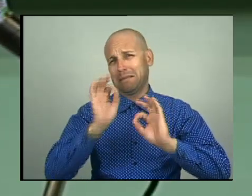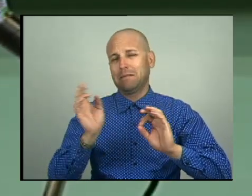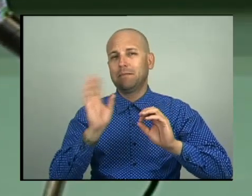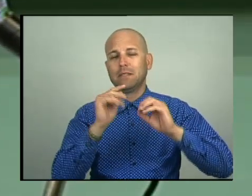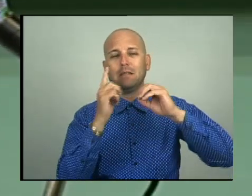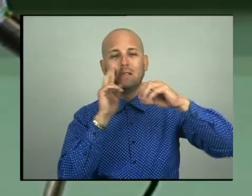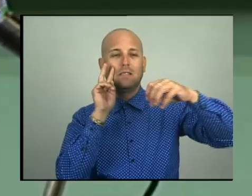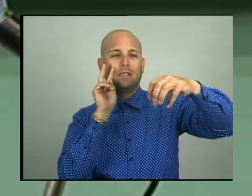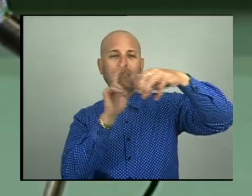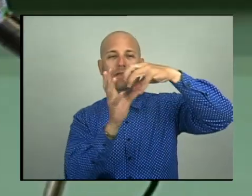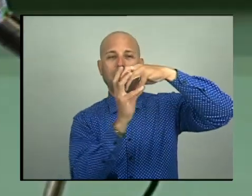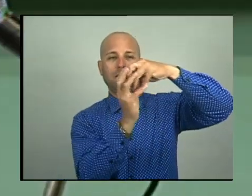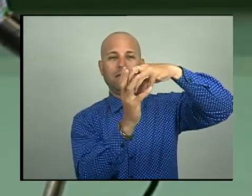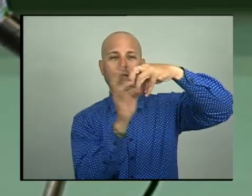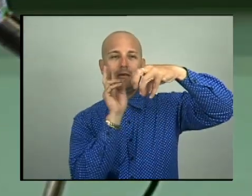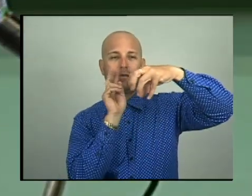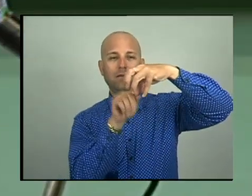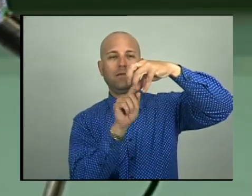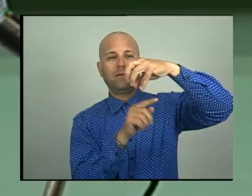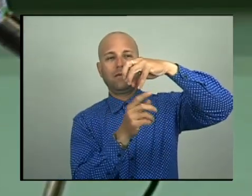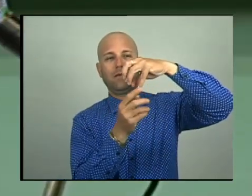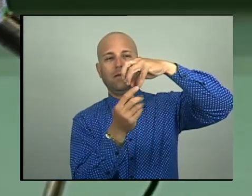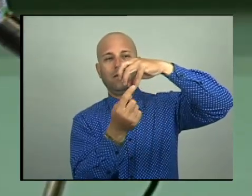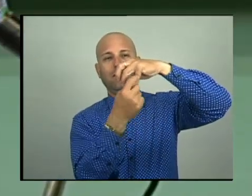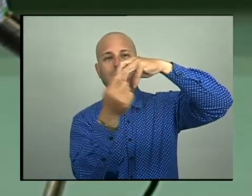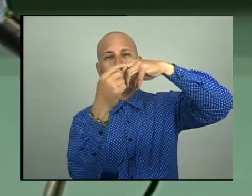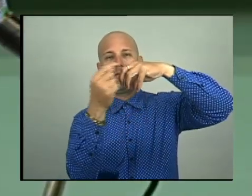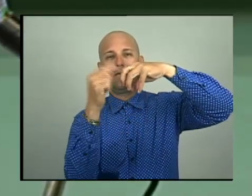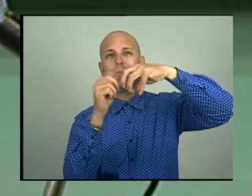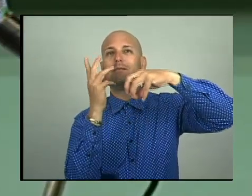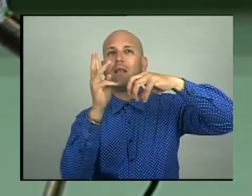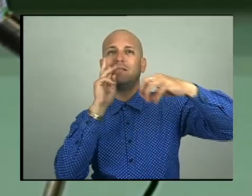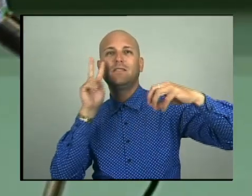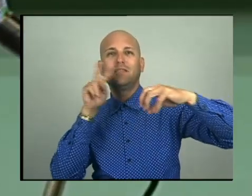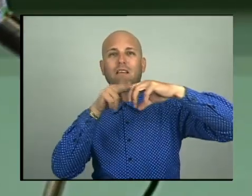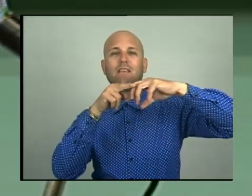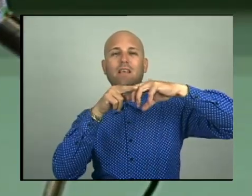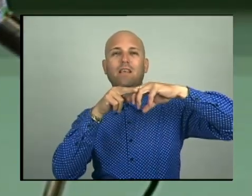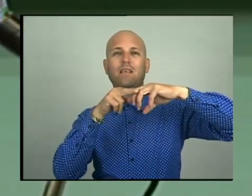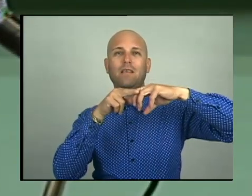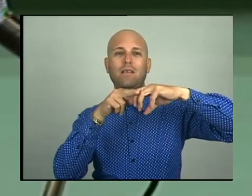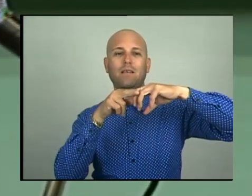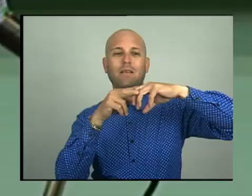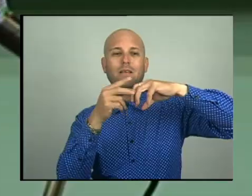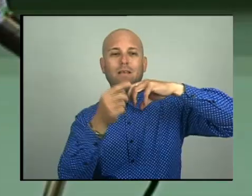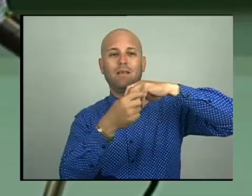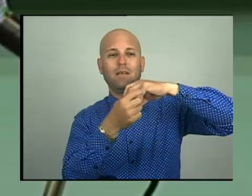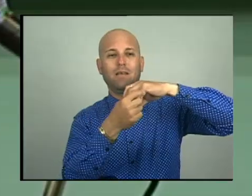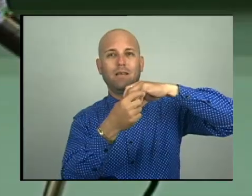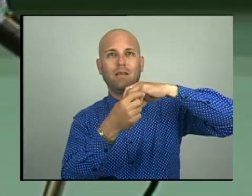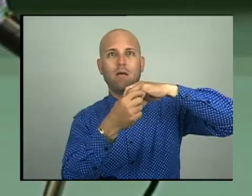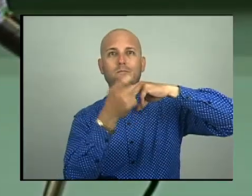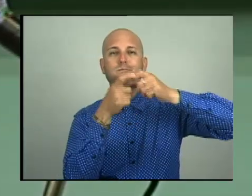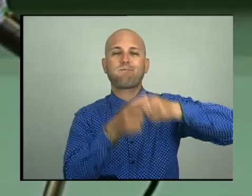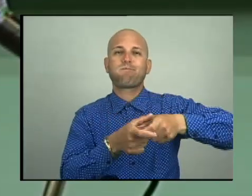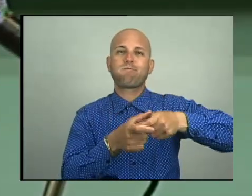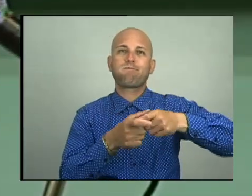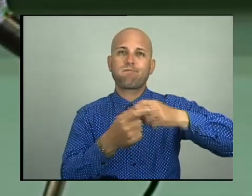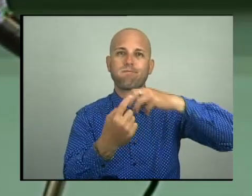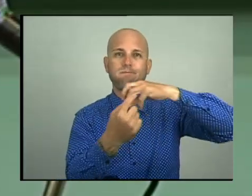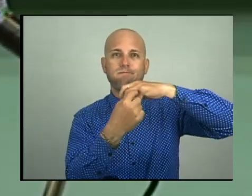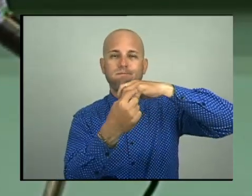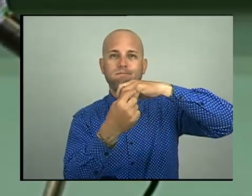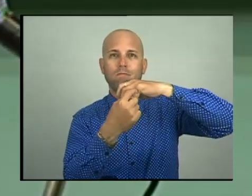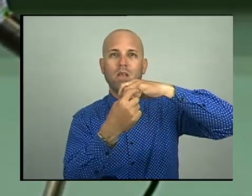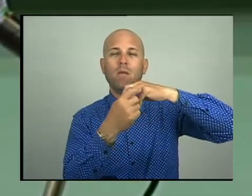aorta y la cava en ese corte. Y habitualmente la pulmonar es la más cefálica, es la más grande, así va en